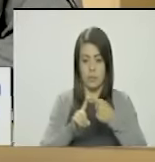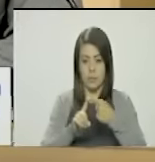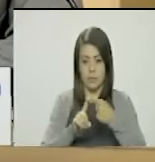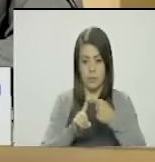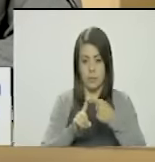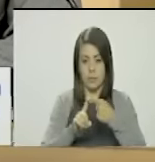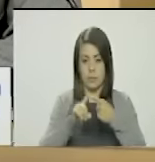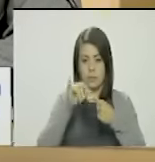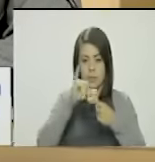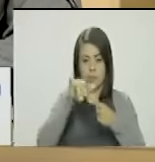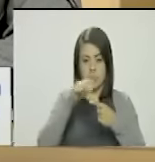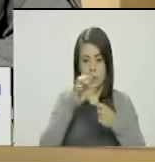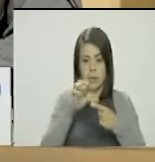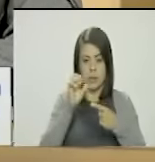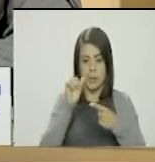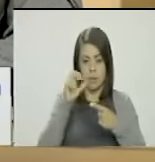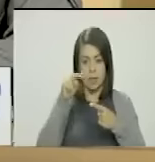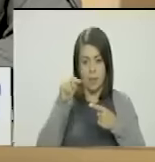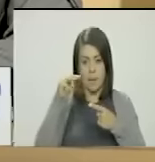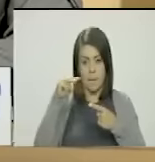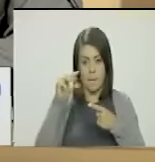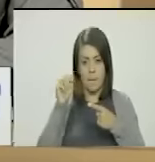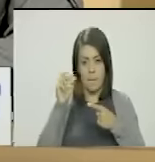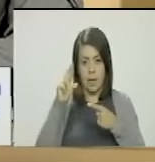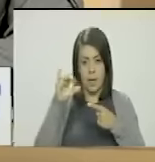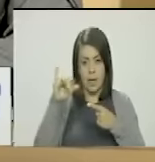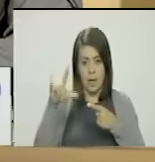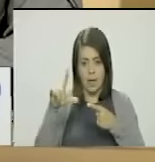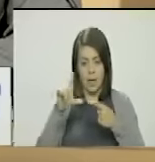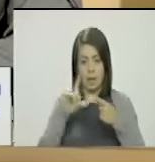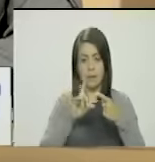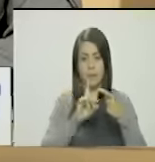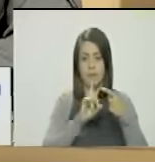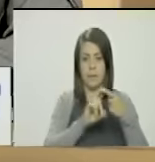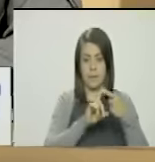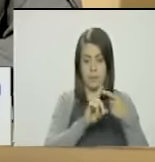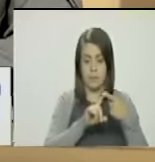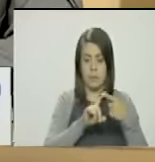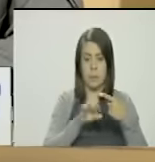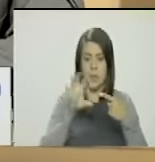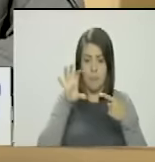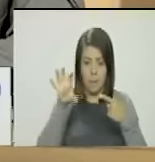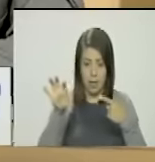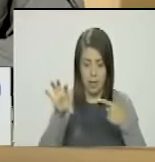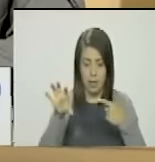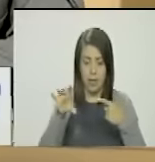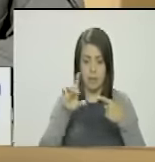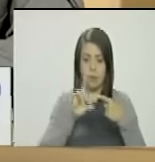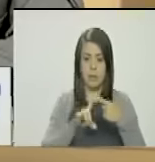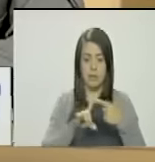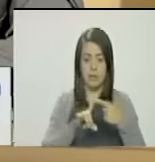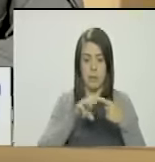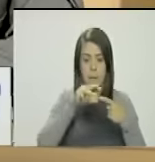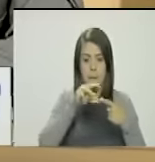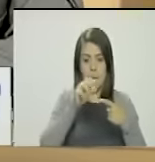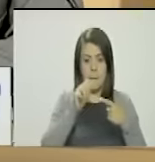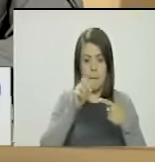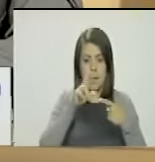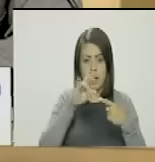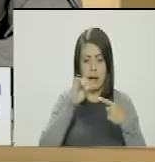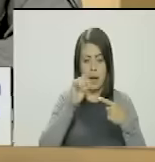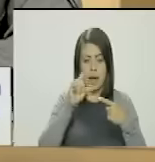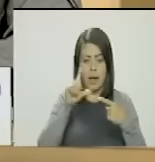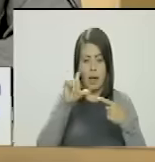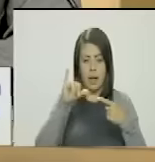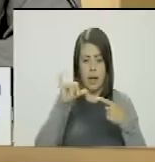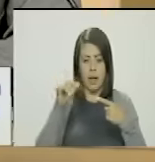ciudadana Yanmariel Villarruel. Y por el bloque de la patria, la ciudadana María